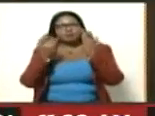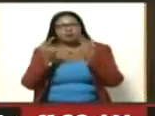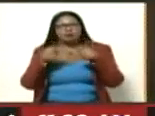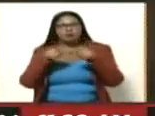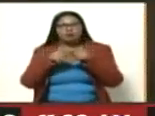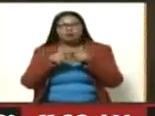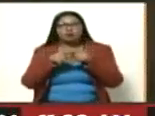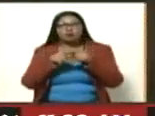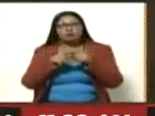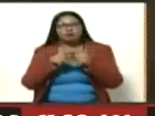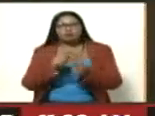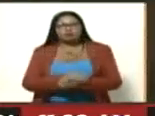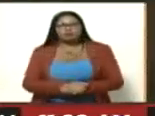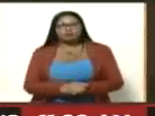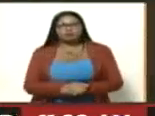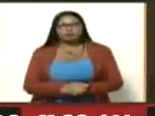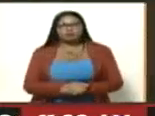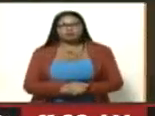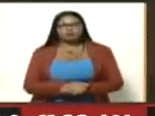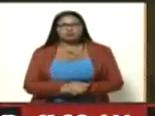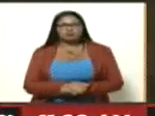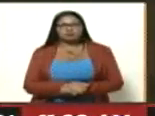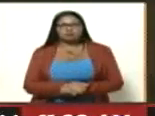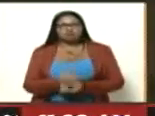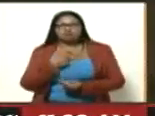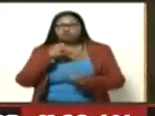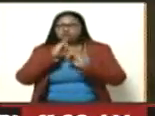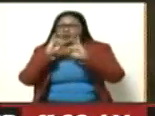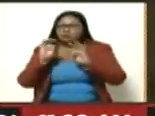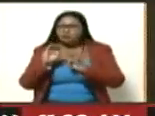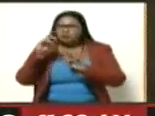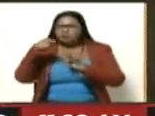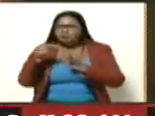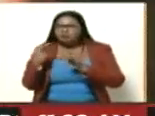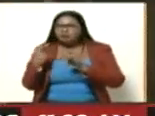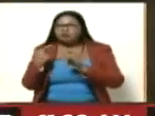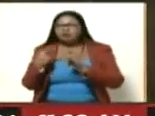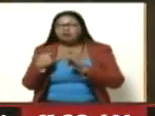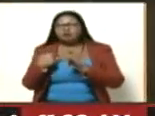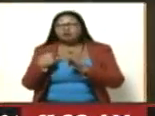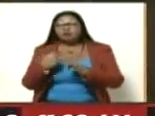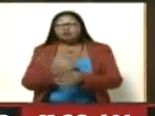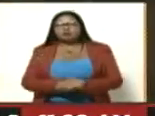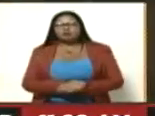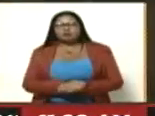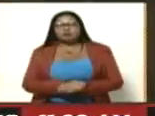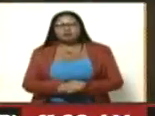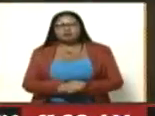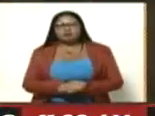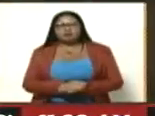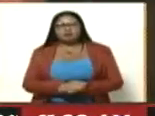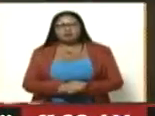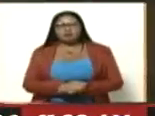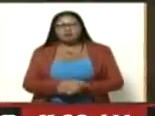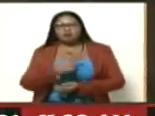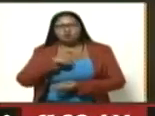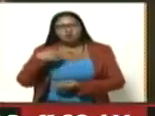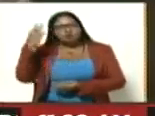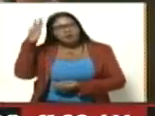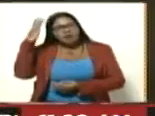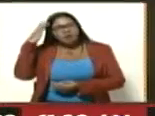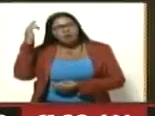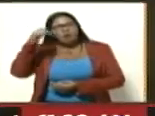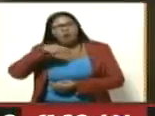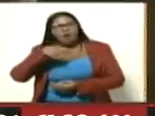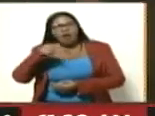tu llamarada. Y efectivamente, esa llamarada que sabemos que hoy